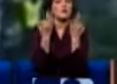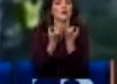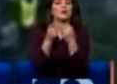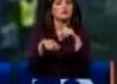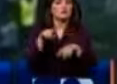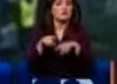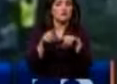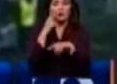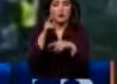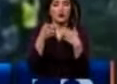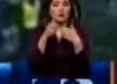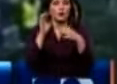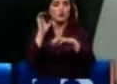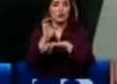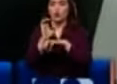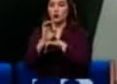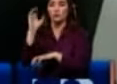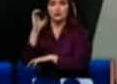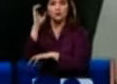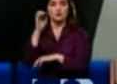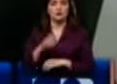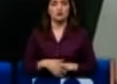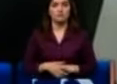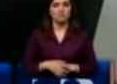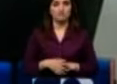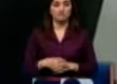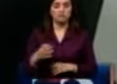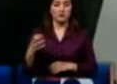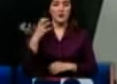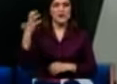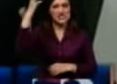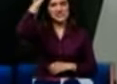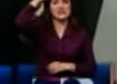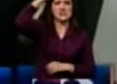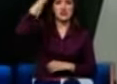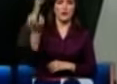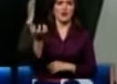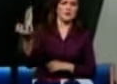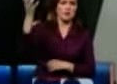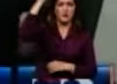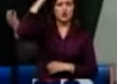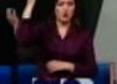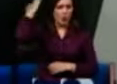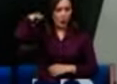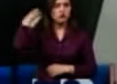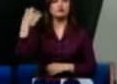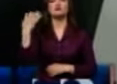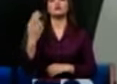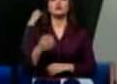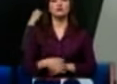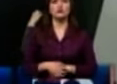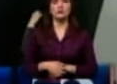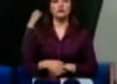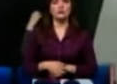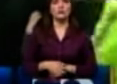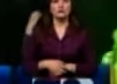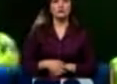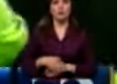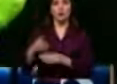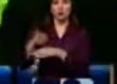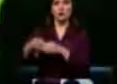presenciar el encuentro entre Ecuador y Colombia. Recibí piedras en mi cabeza, golpes en mi espalda, y vi es la amenaza de